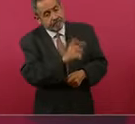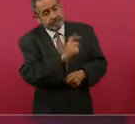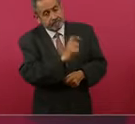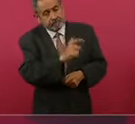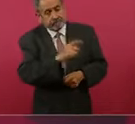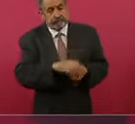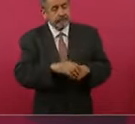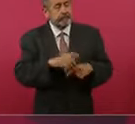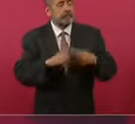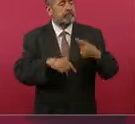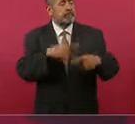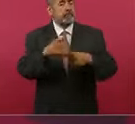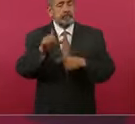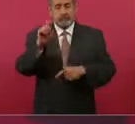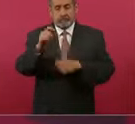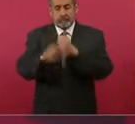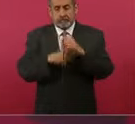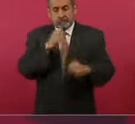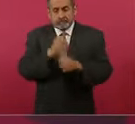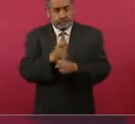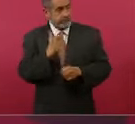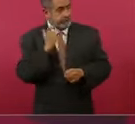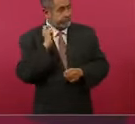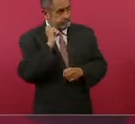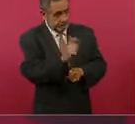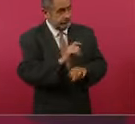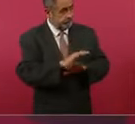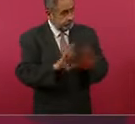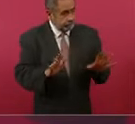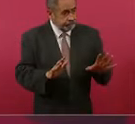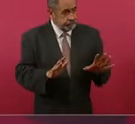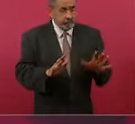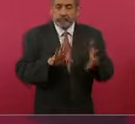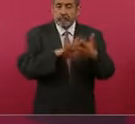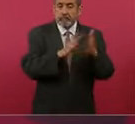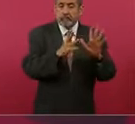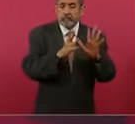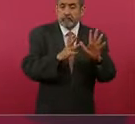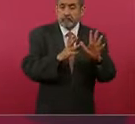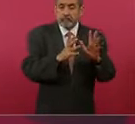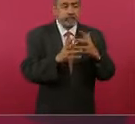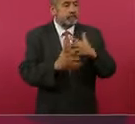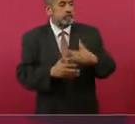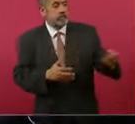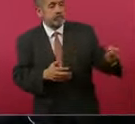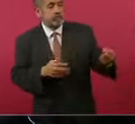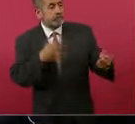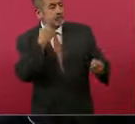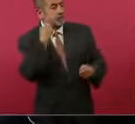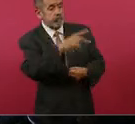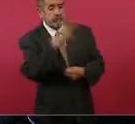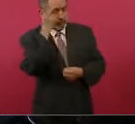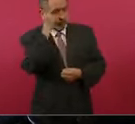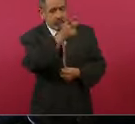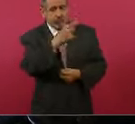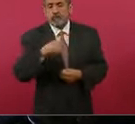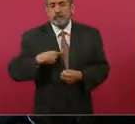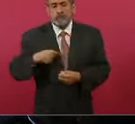Y a los 20 años los reclusorios les quedaban a las empresas